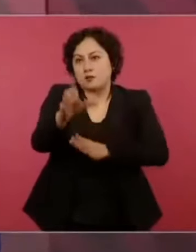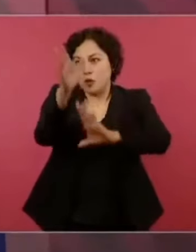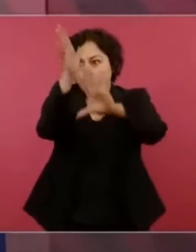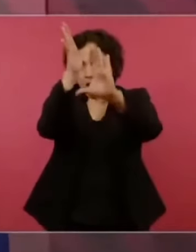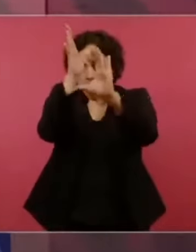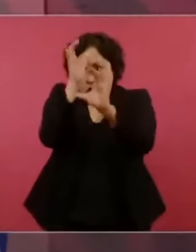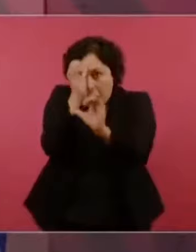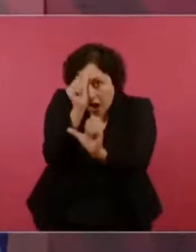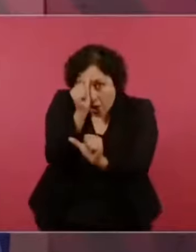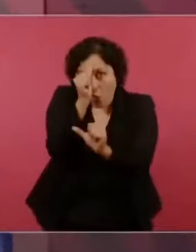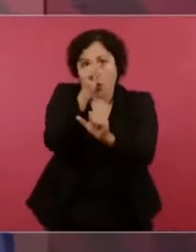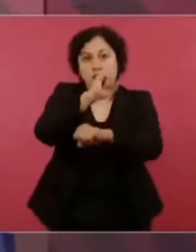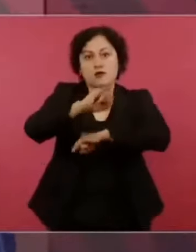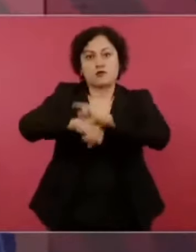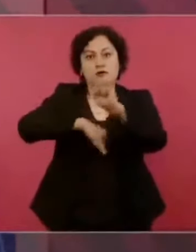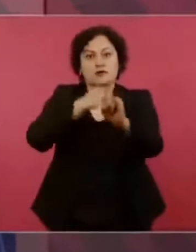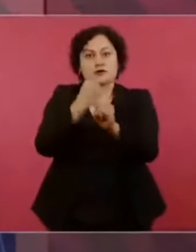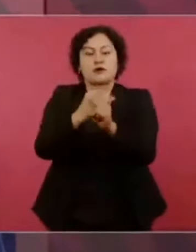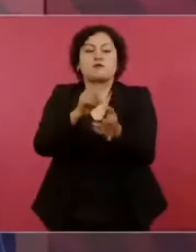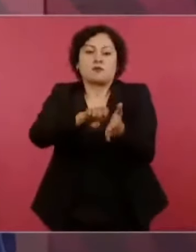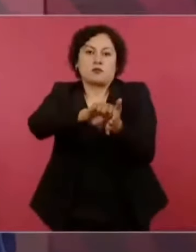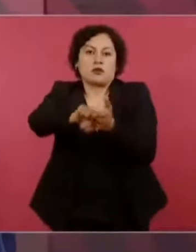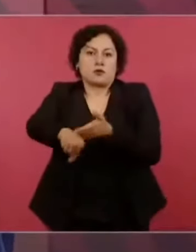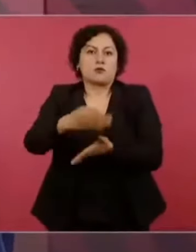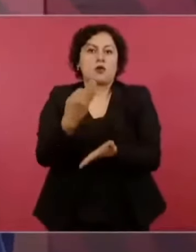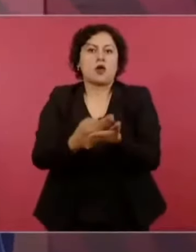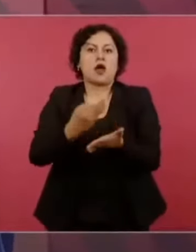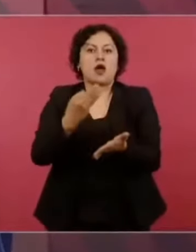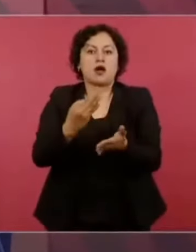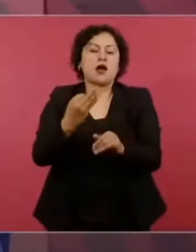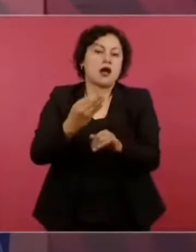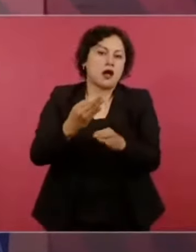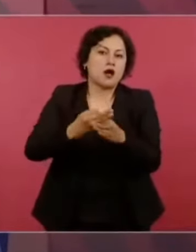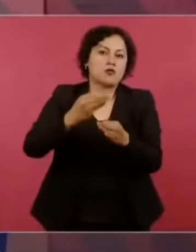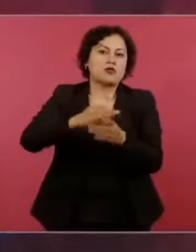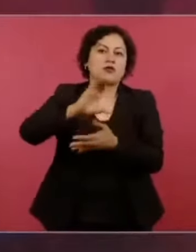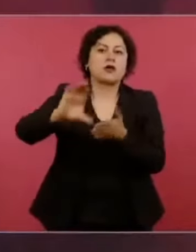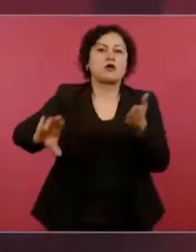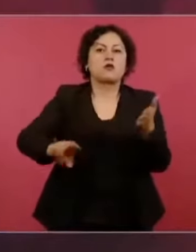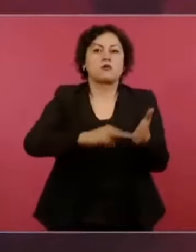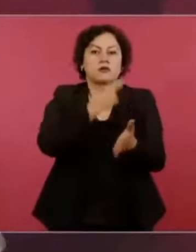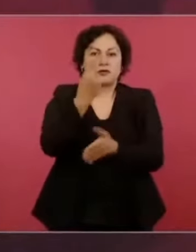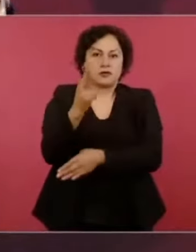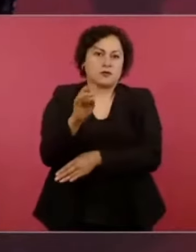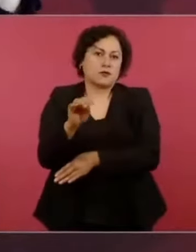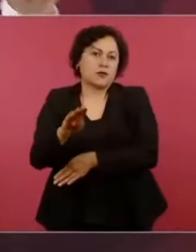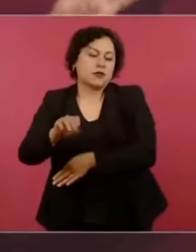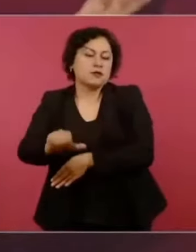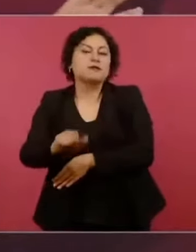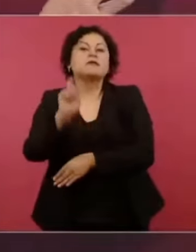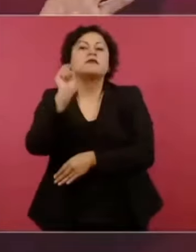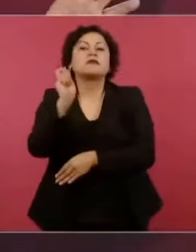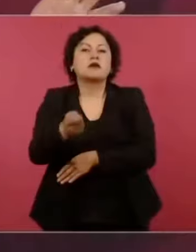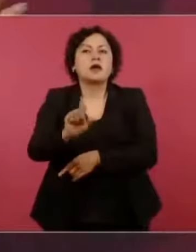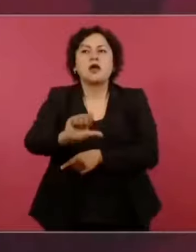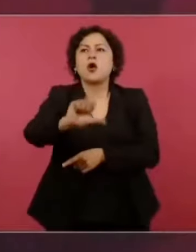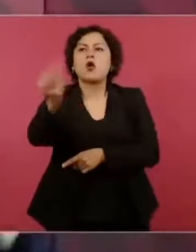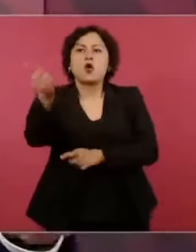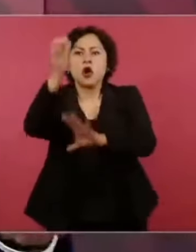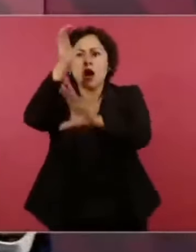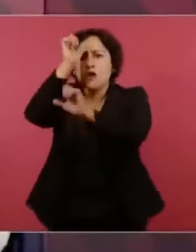convenciones, en este caso la Convención de Viena, y otros acuerdos, entonces